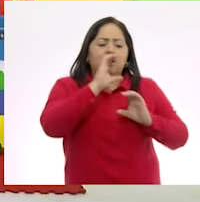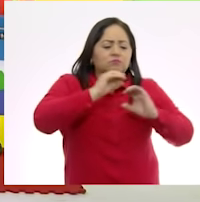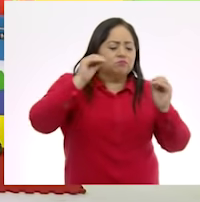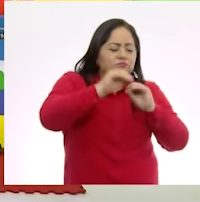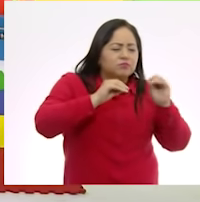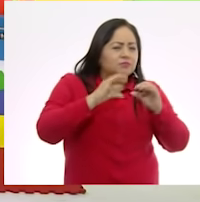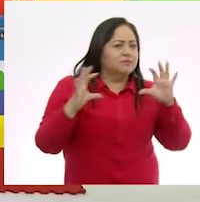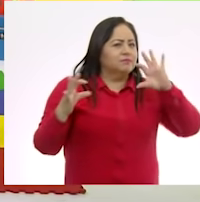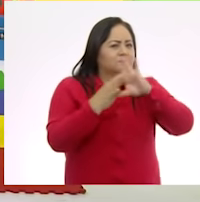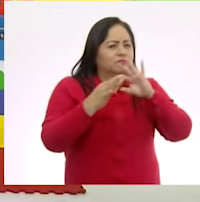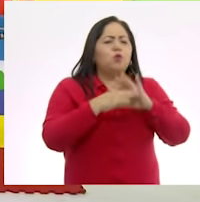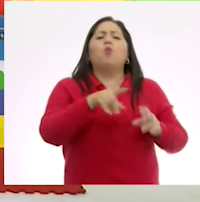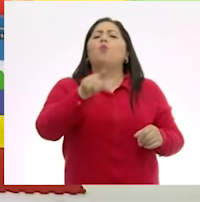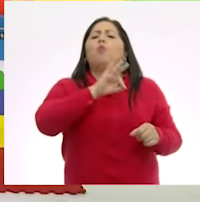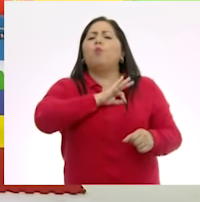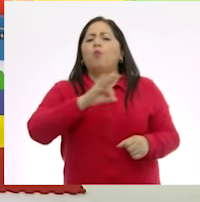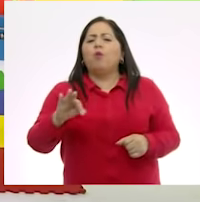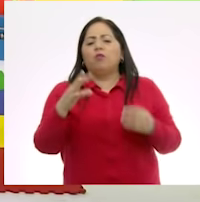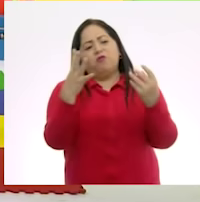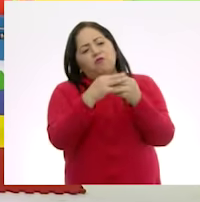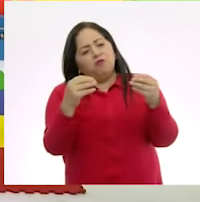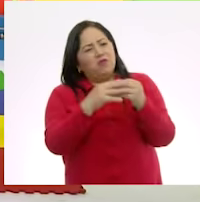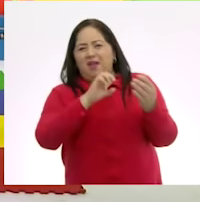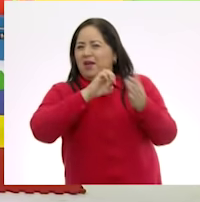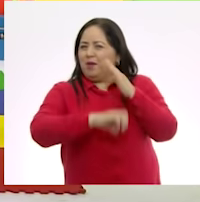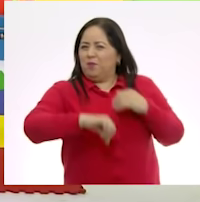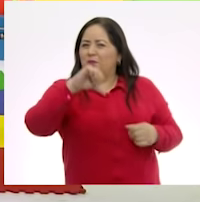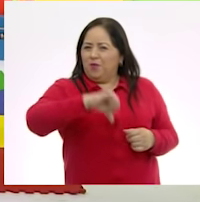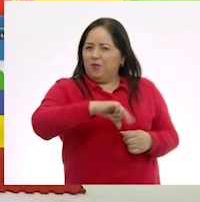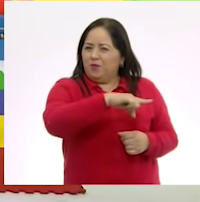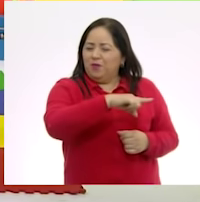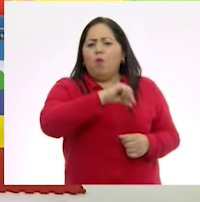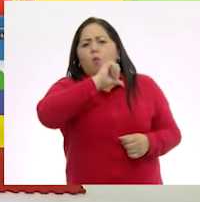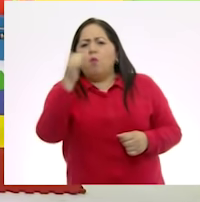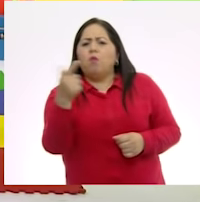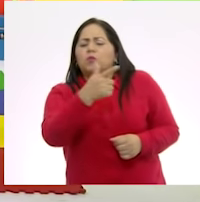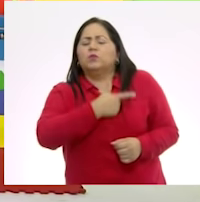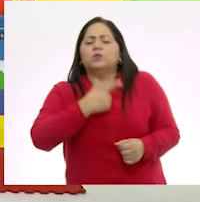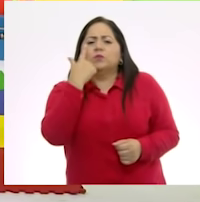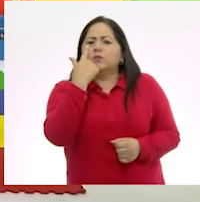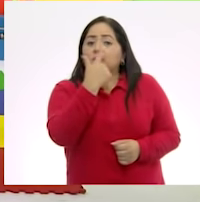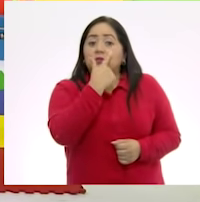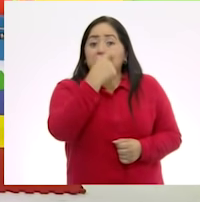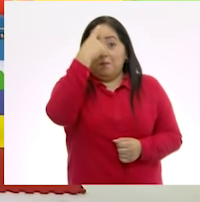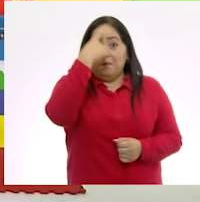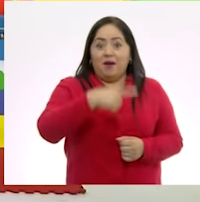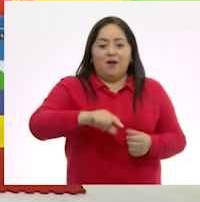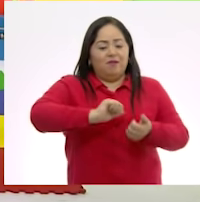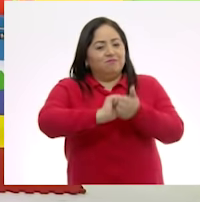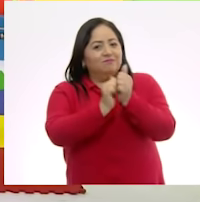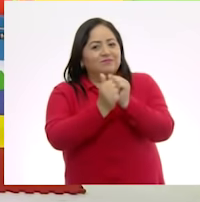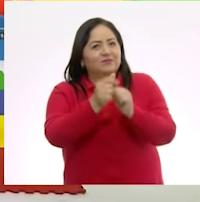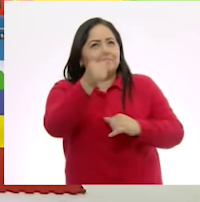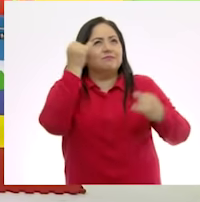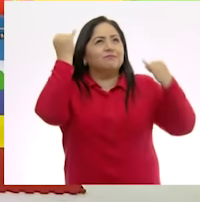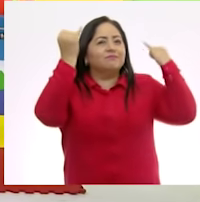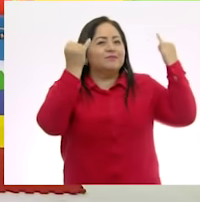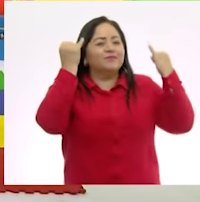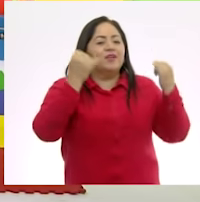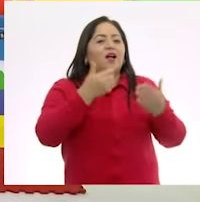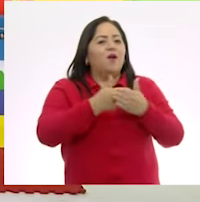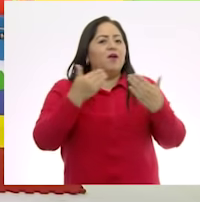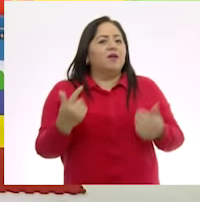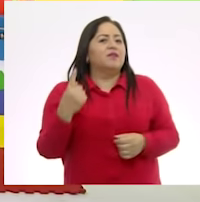con rimas. Pueden utilizar frutas como nosotras o cualquier otro objeto que les guste. Y para que se vuelvan a dar una idea,